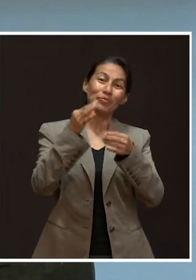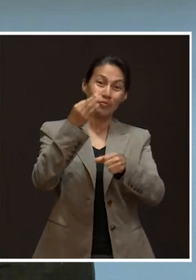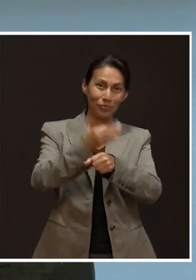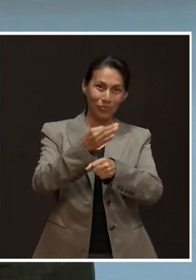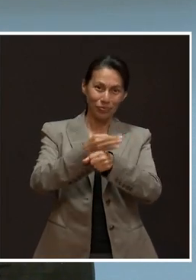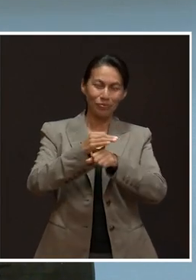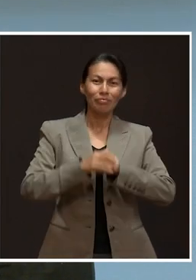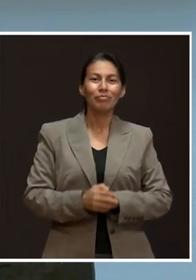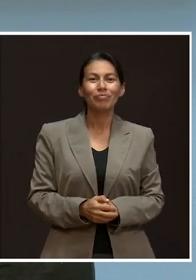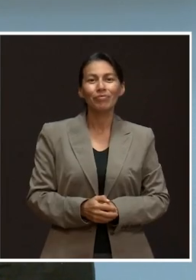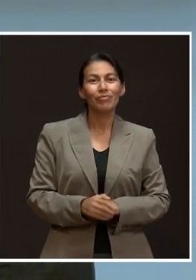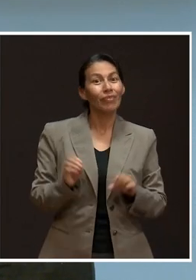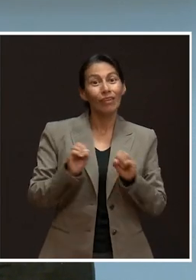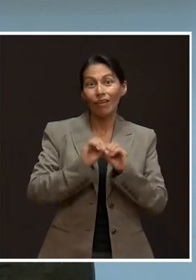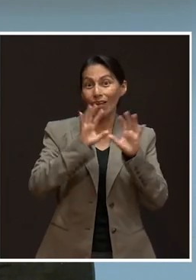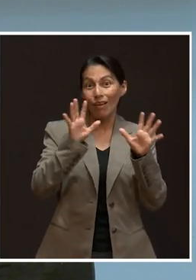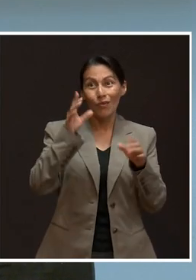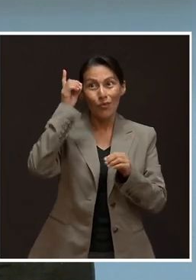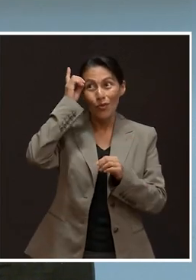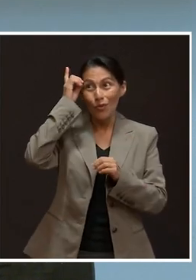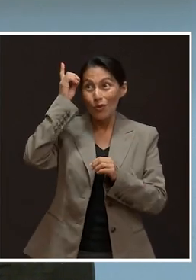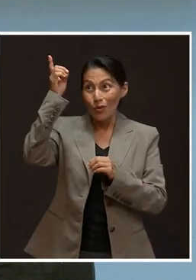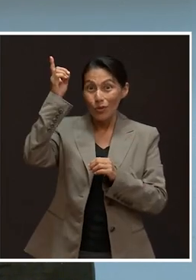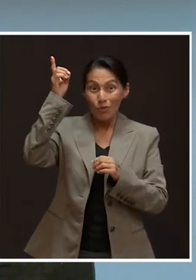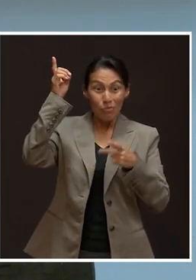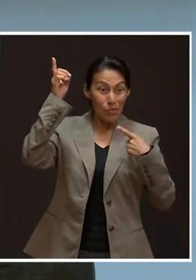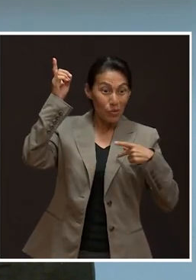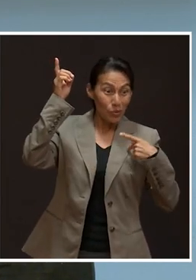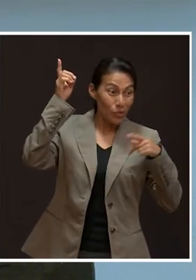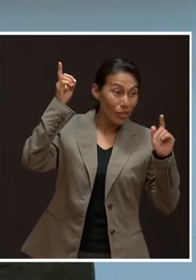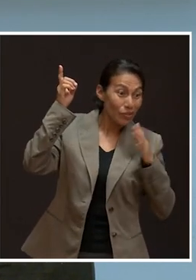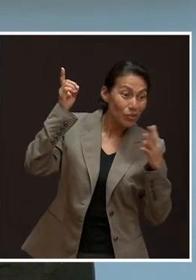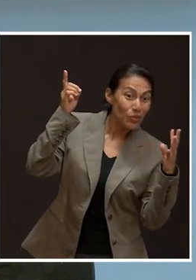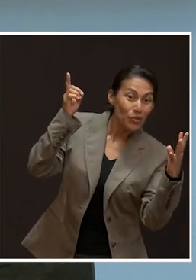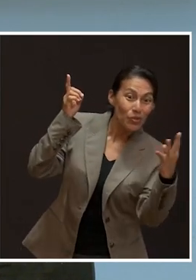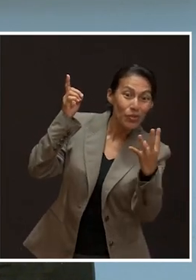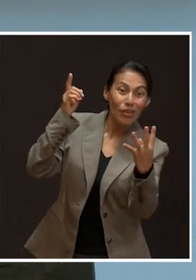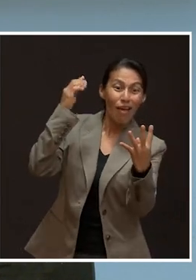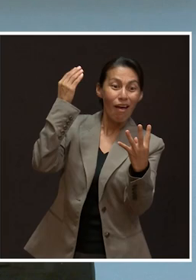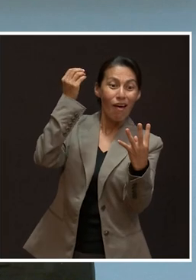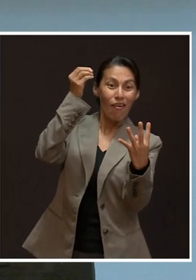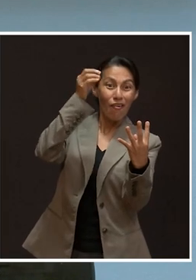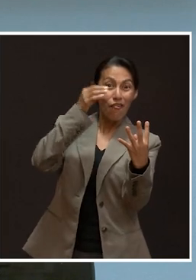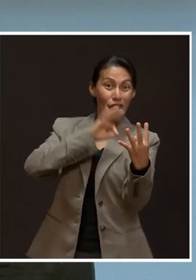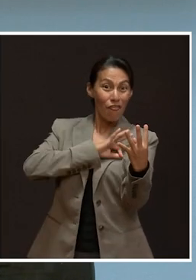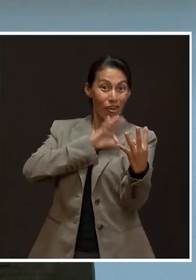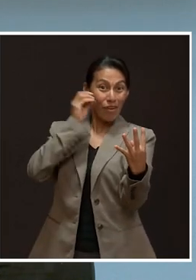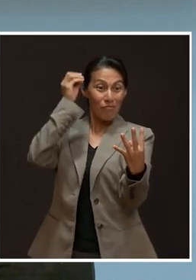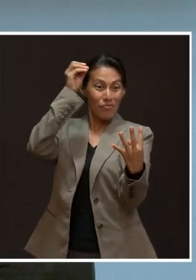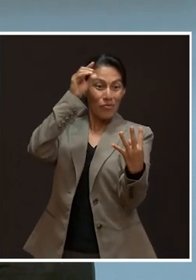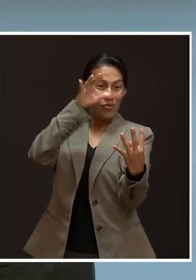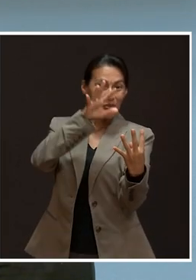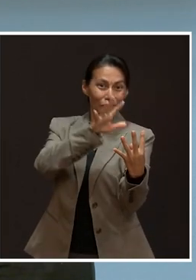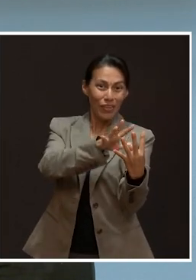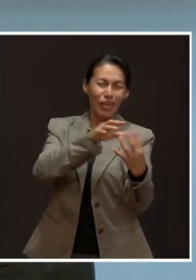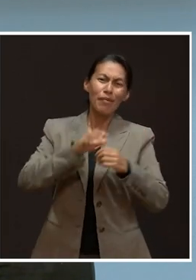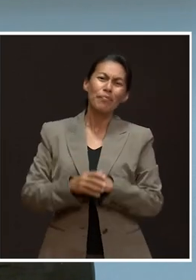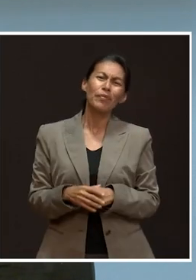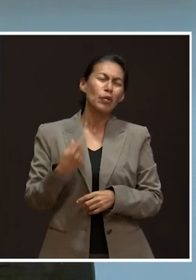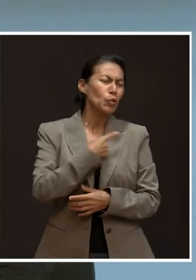ha dotado a todos los seres humanos con una medida de fe. Y usamos la fe para todas